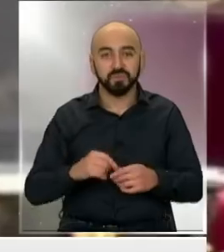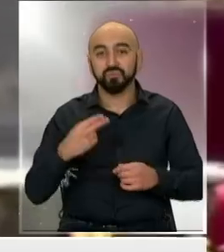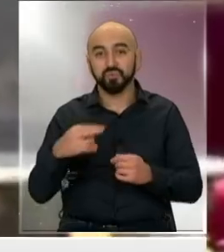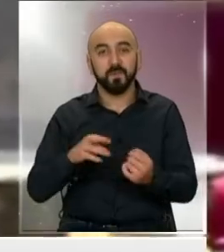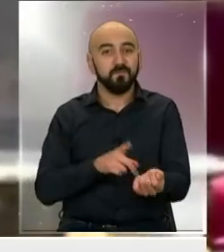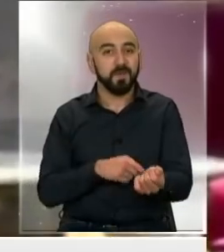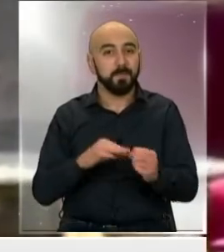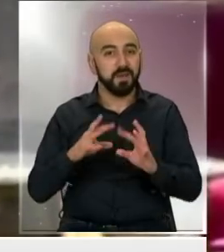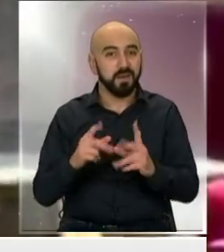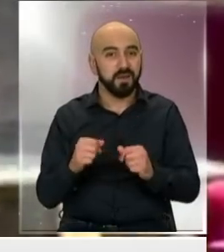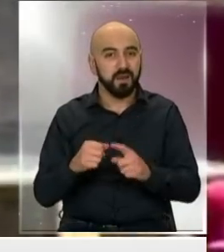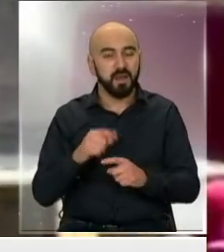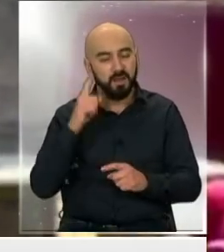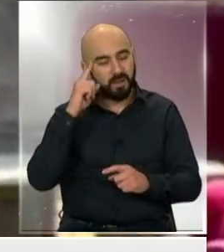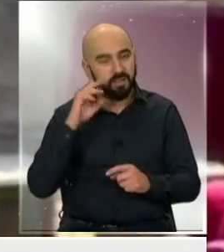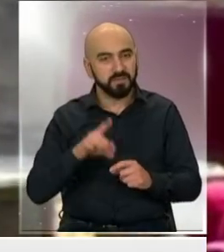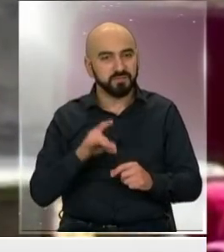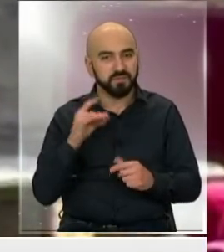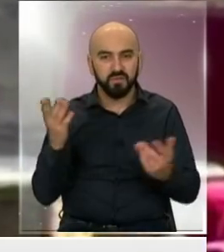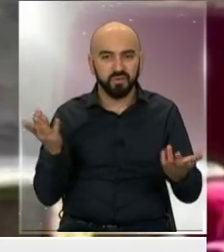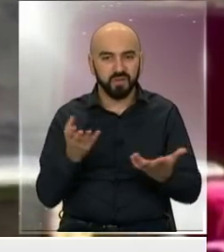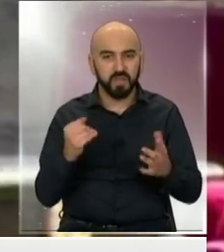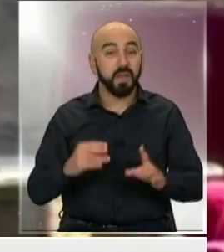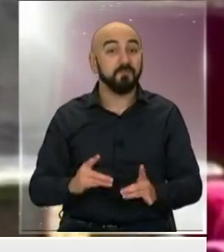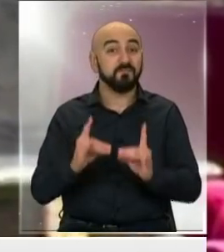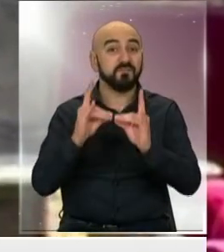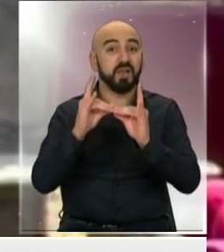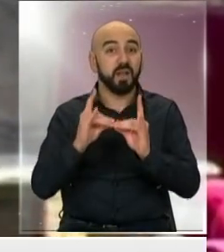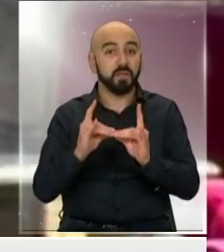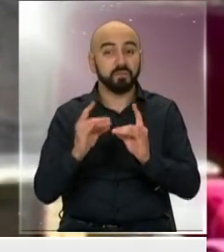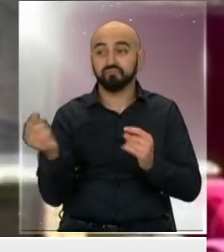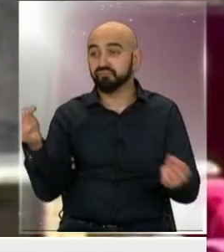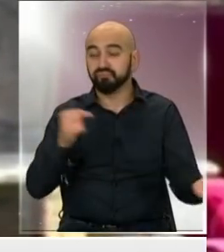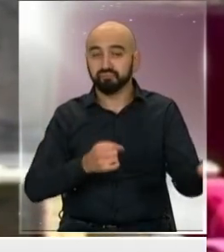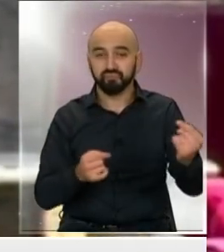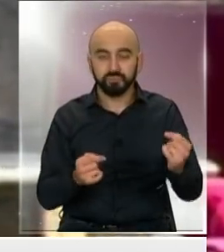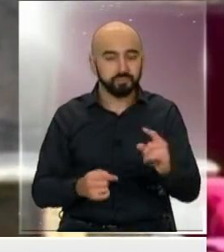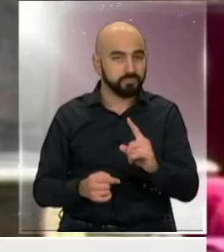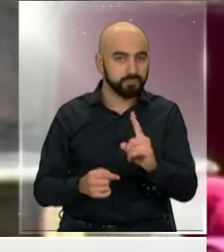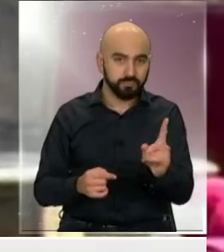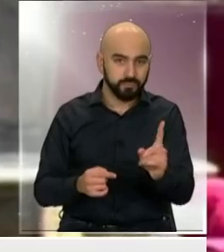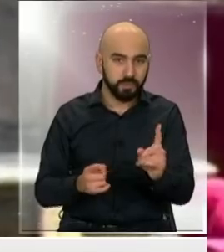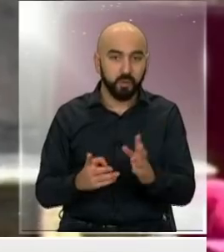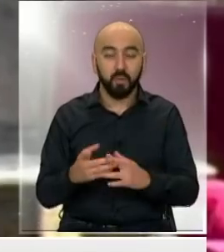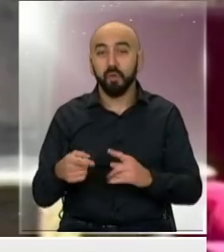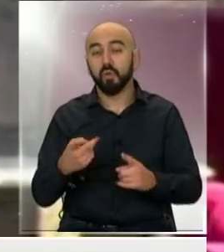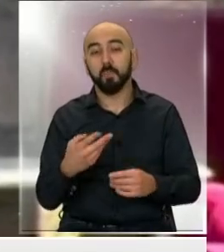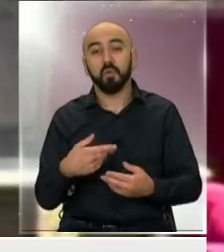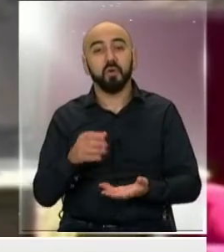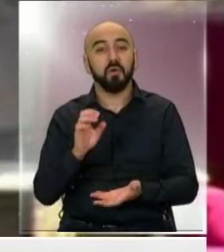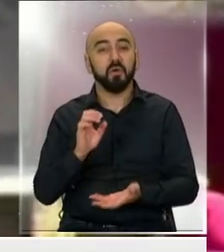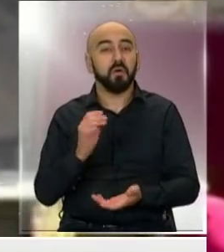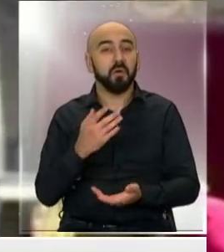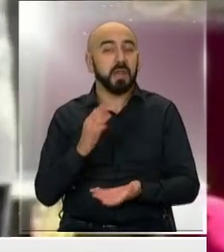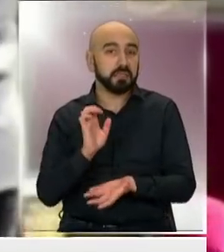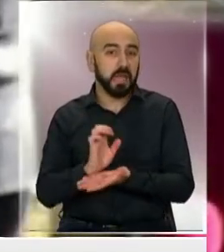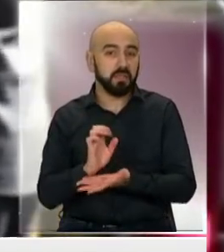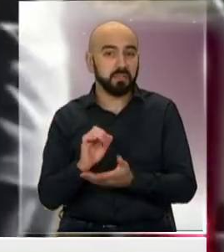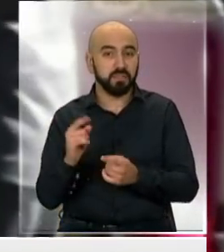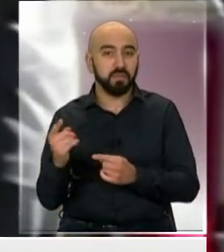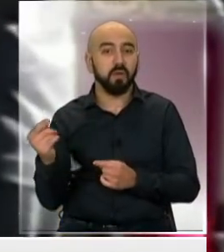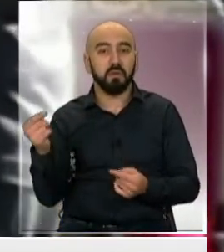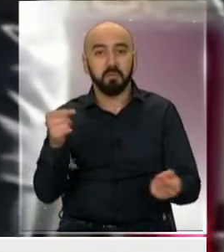ha decidido no realizar un velatorio ni funerales de Estado, como se hacen en este